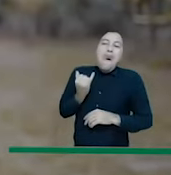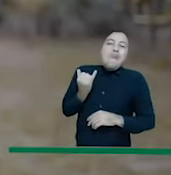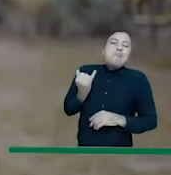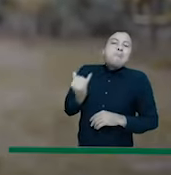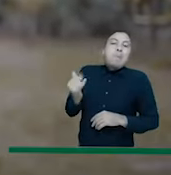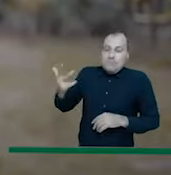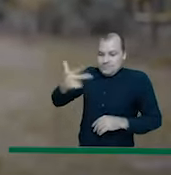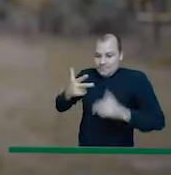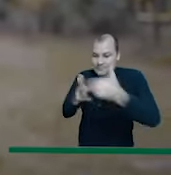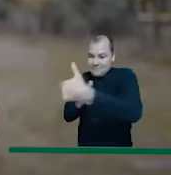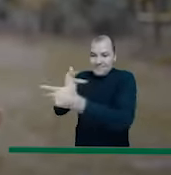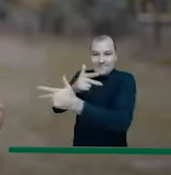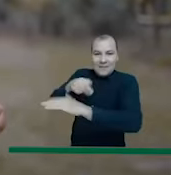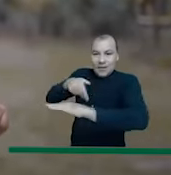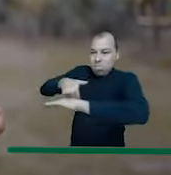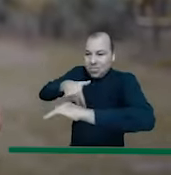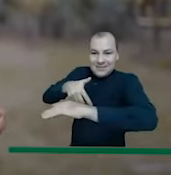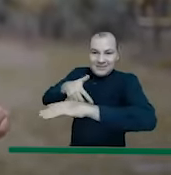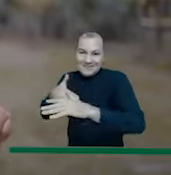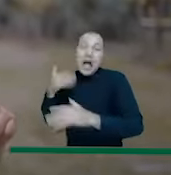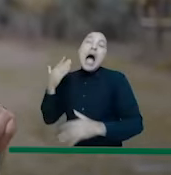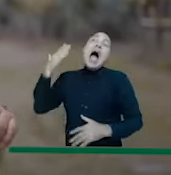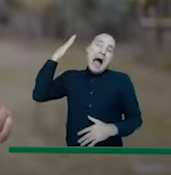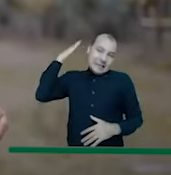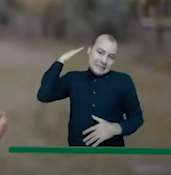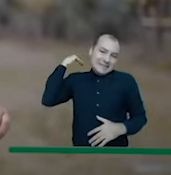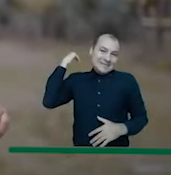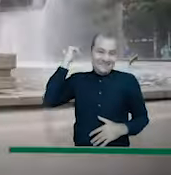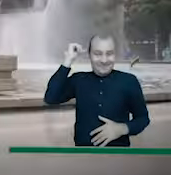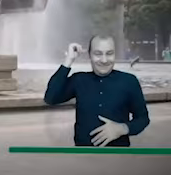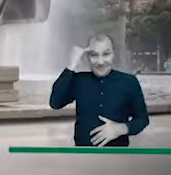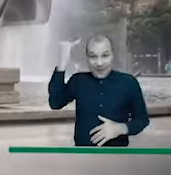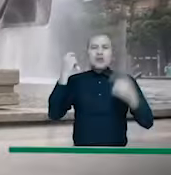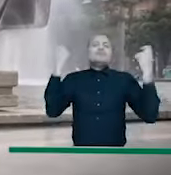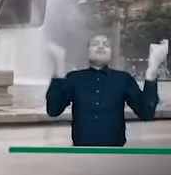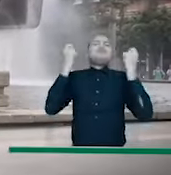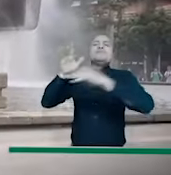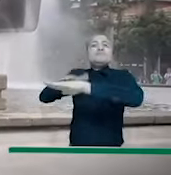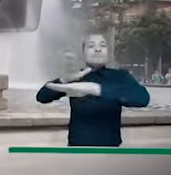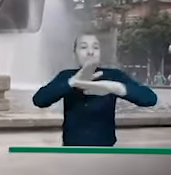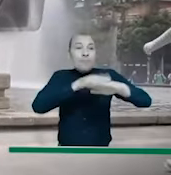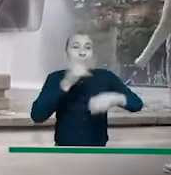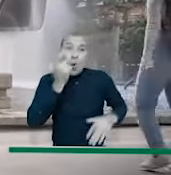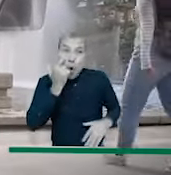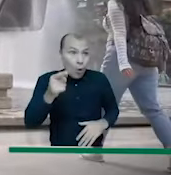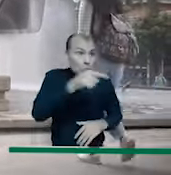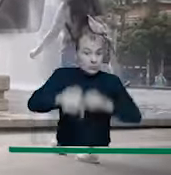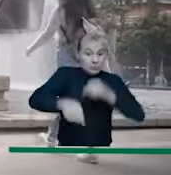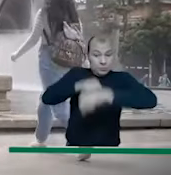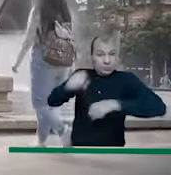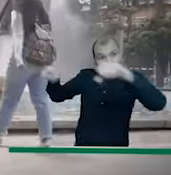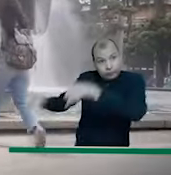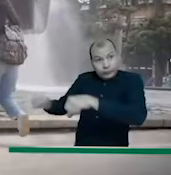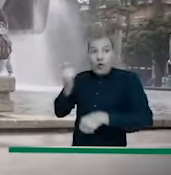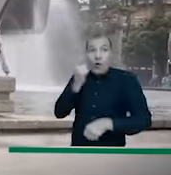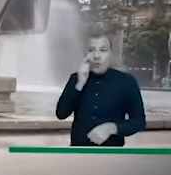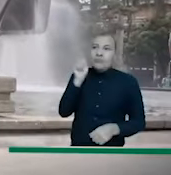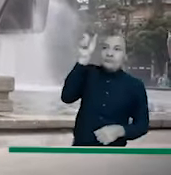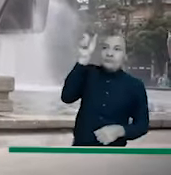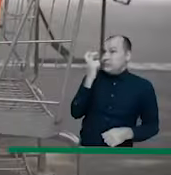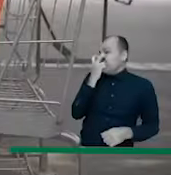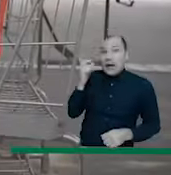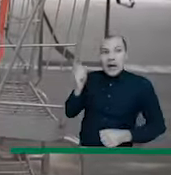barrera arquitectónica, pero sí es una barrera física, ¿cierto? Entonces, ahí se hacían las campañas en aquella época, no pongan las